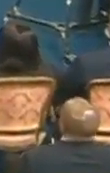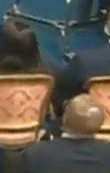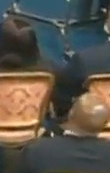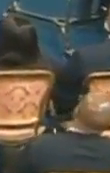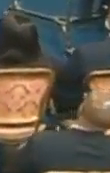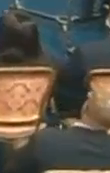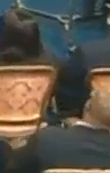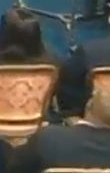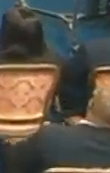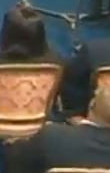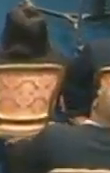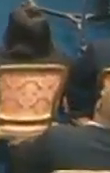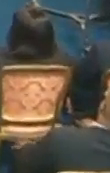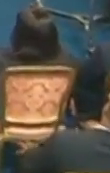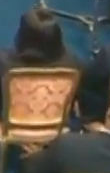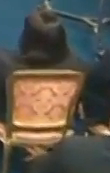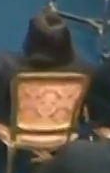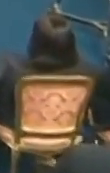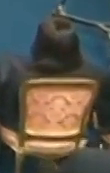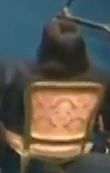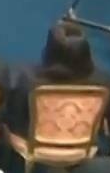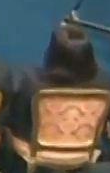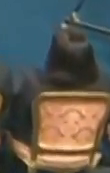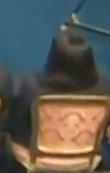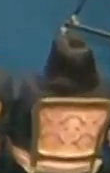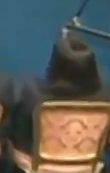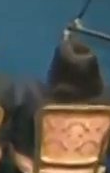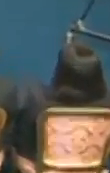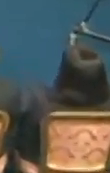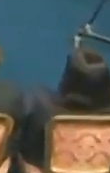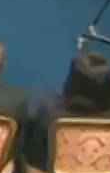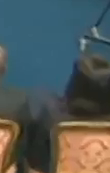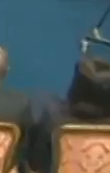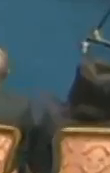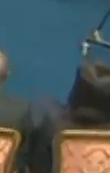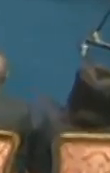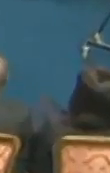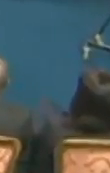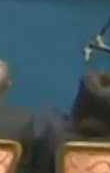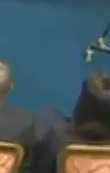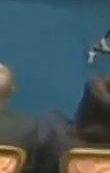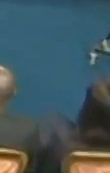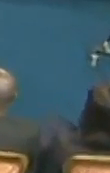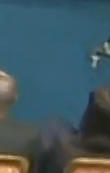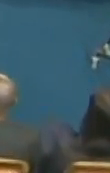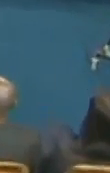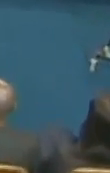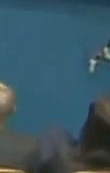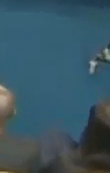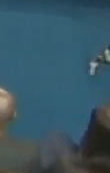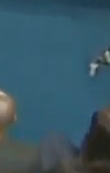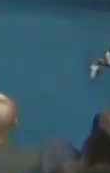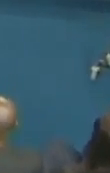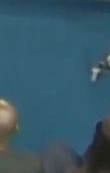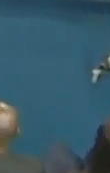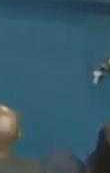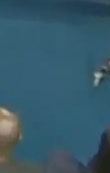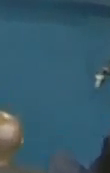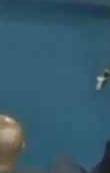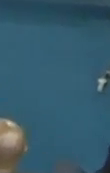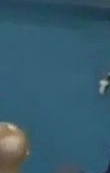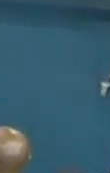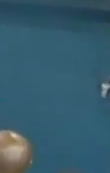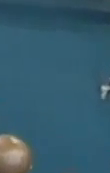Firma de la Declaración Conjunta de los Presidentes de la República Bolivariana de Venezuela, ciudadano Nicolás Maduro Moros, y de la República de